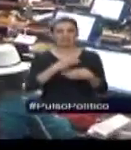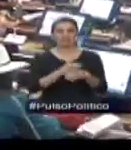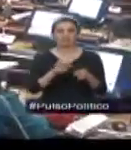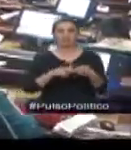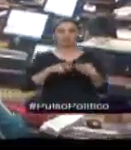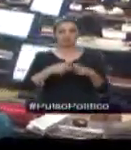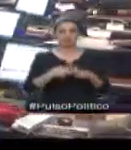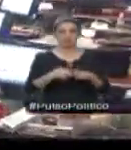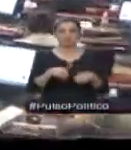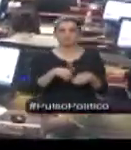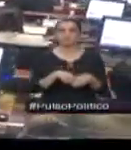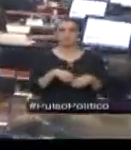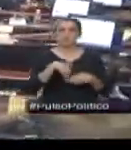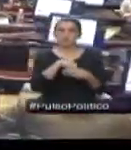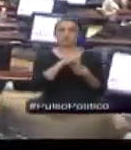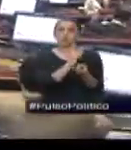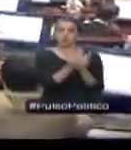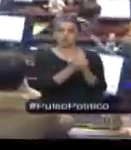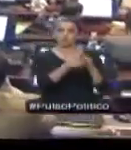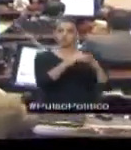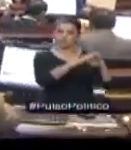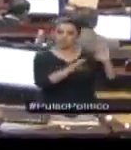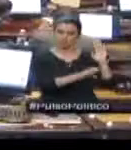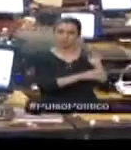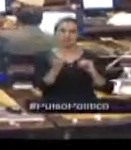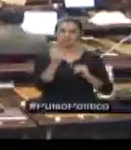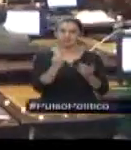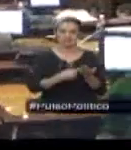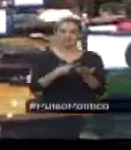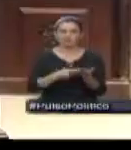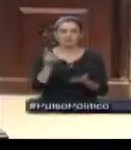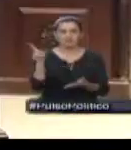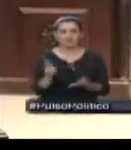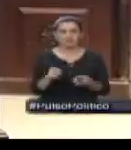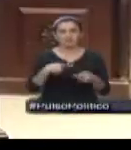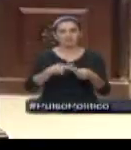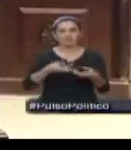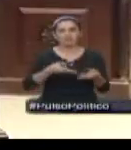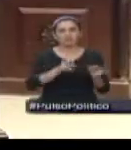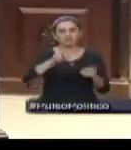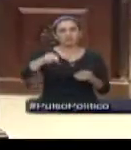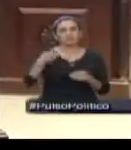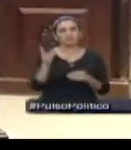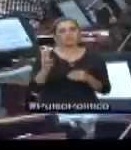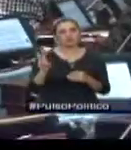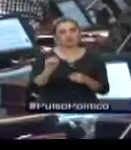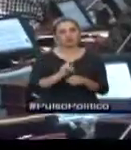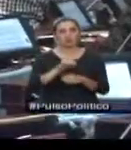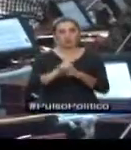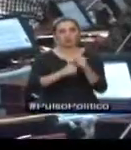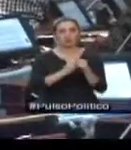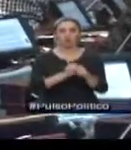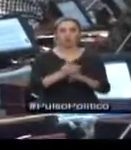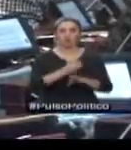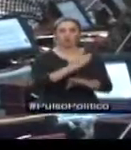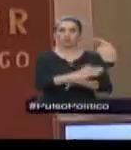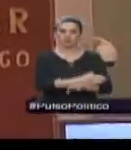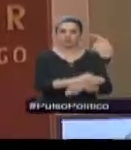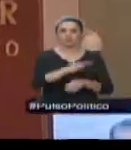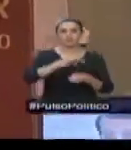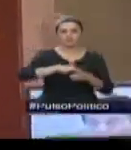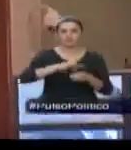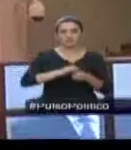el paquete de enmiendas debe ser analizado por la asamblea nacional hasta febrero de 2016 un año antes de cumplirse las